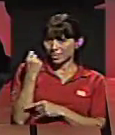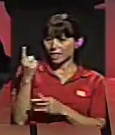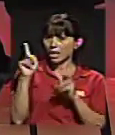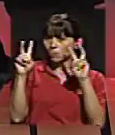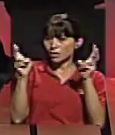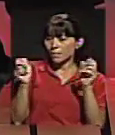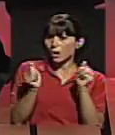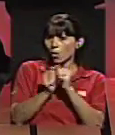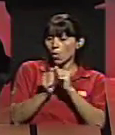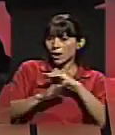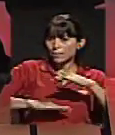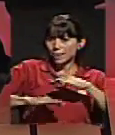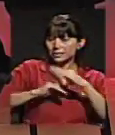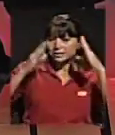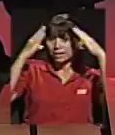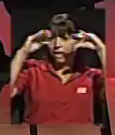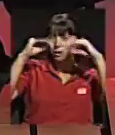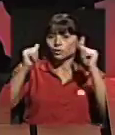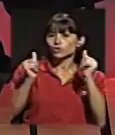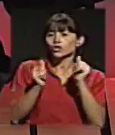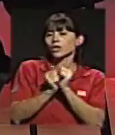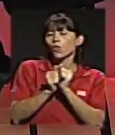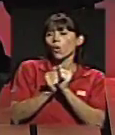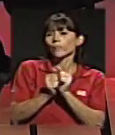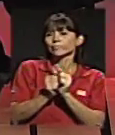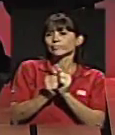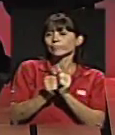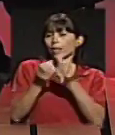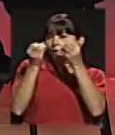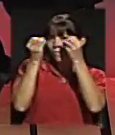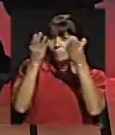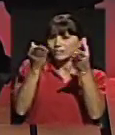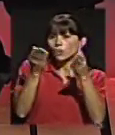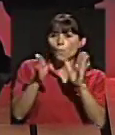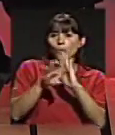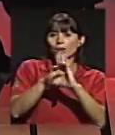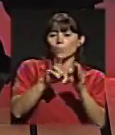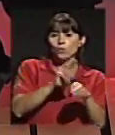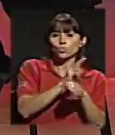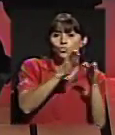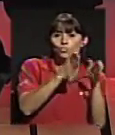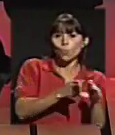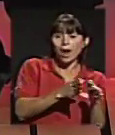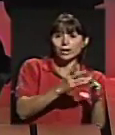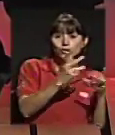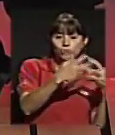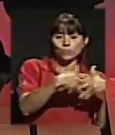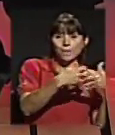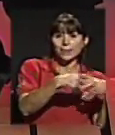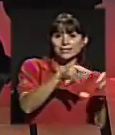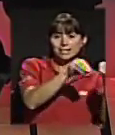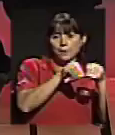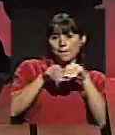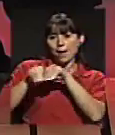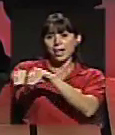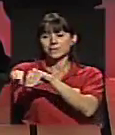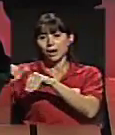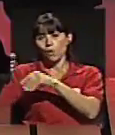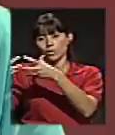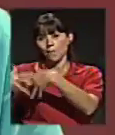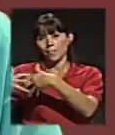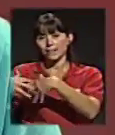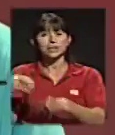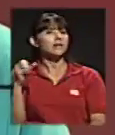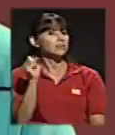datos y con la información de cuáles usuarios se pasan de una empresa a la otra. Sí, sí, por